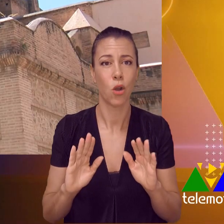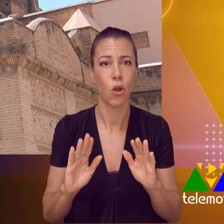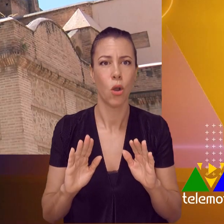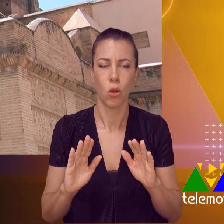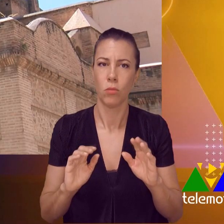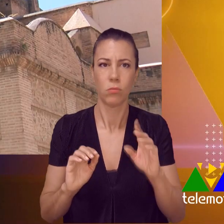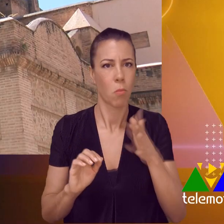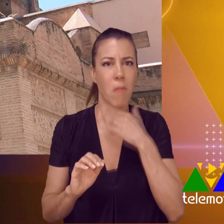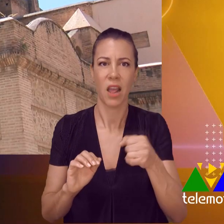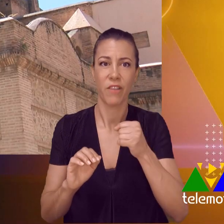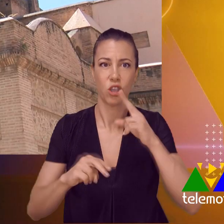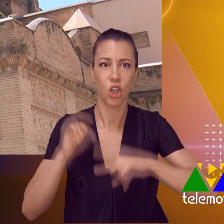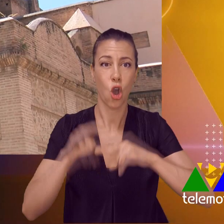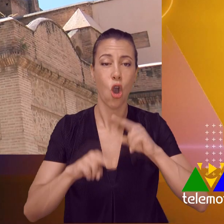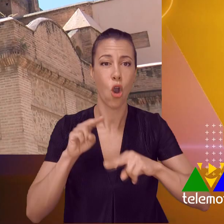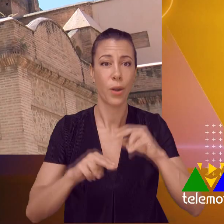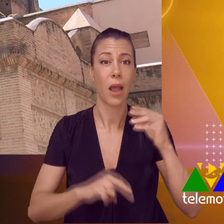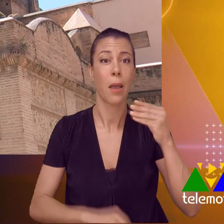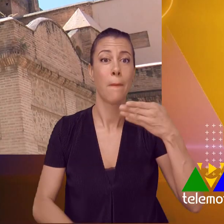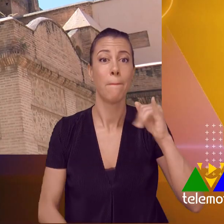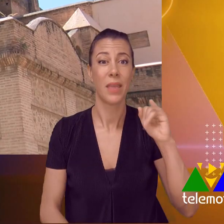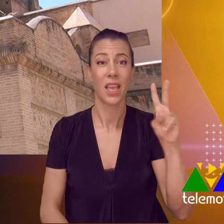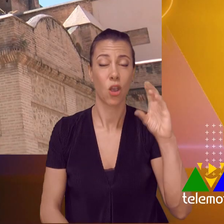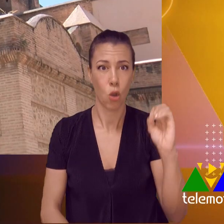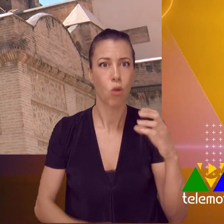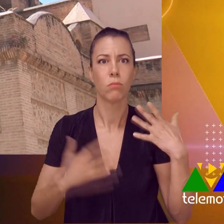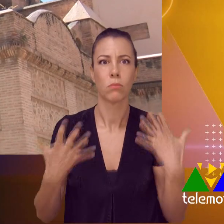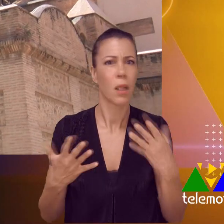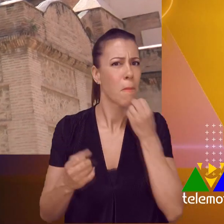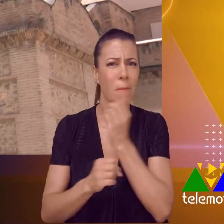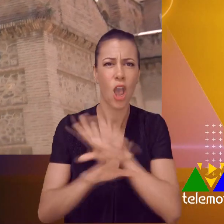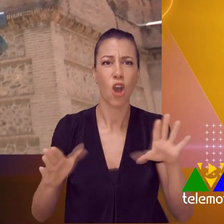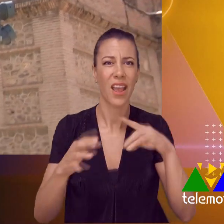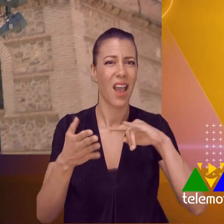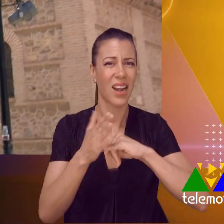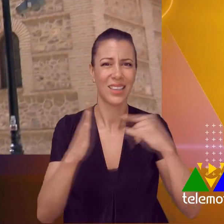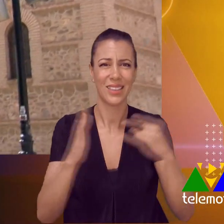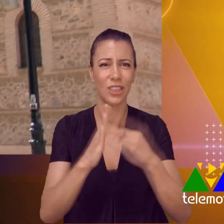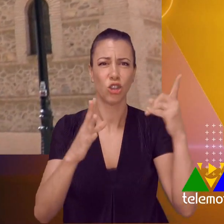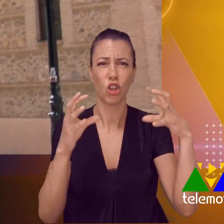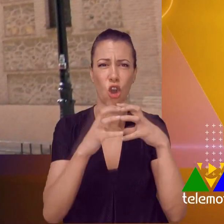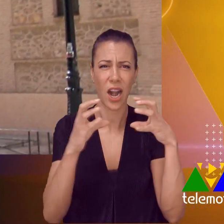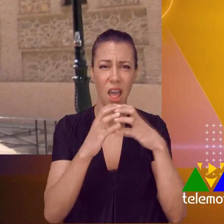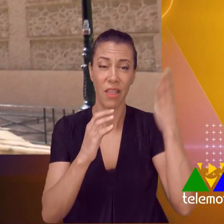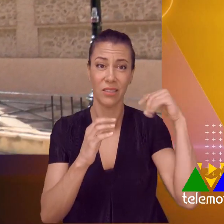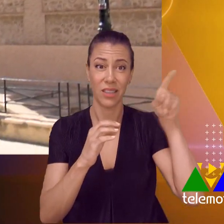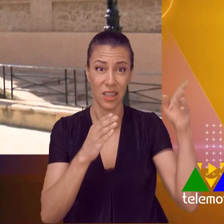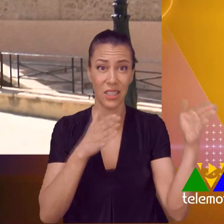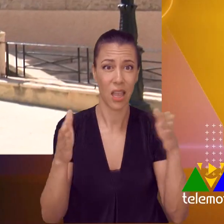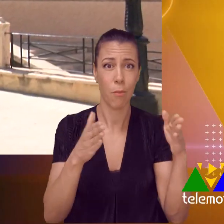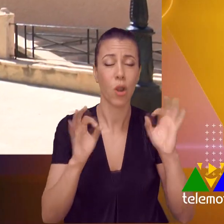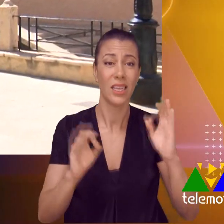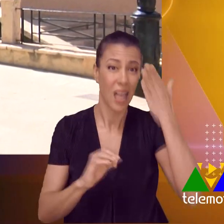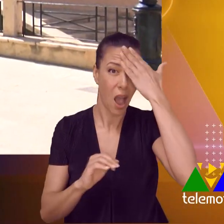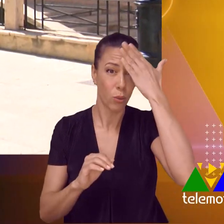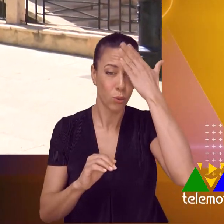una magnífica obra. Ambrosio de Vico, que es uno de los mejores arquitectos granadinos de esa época, es el